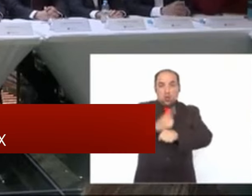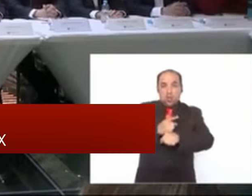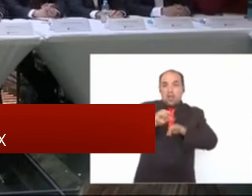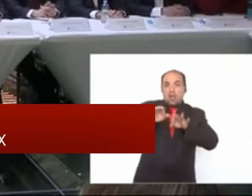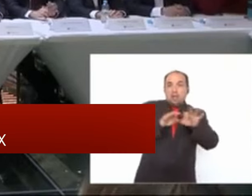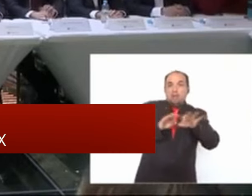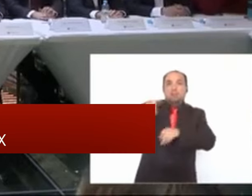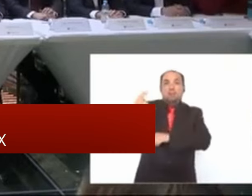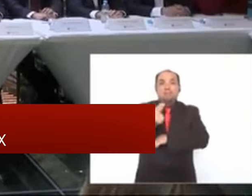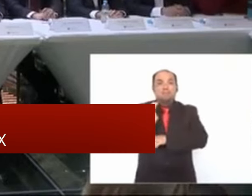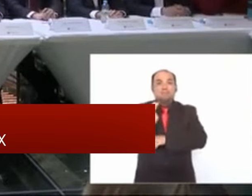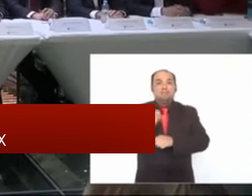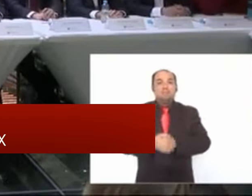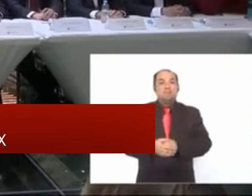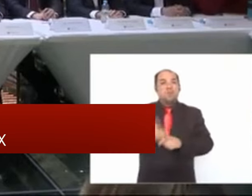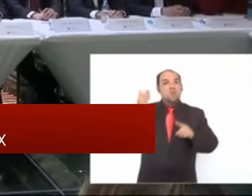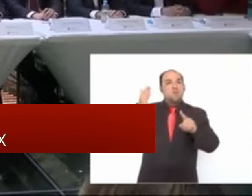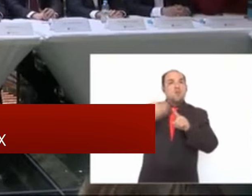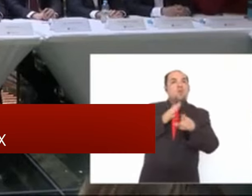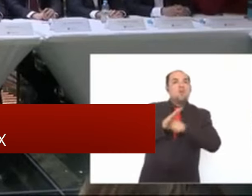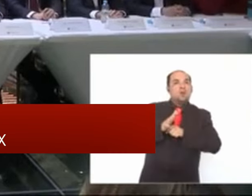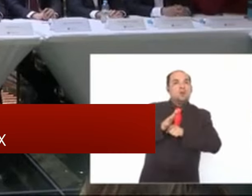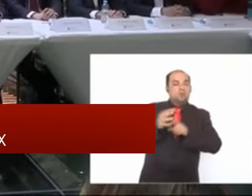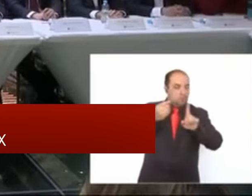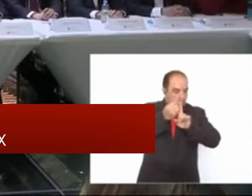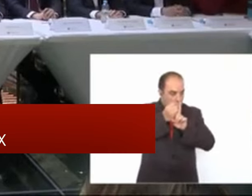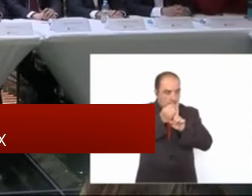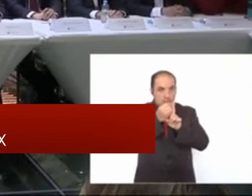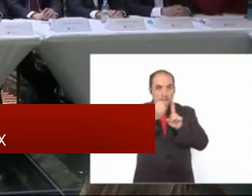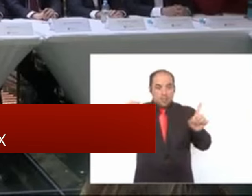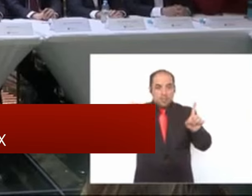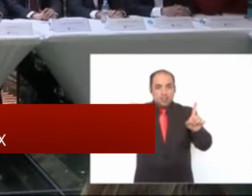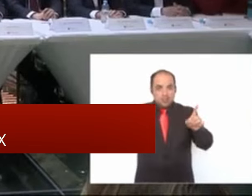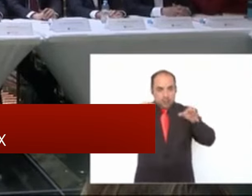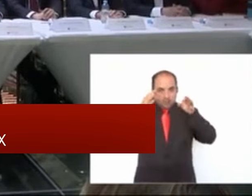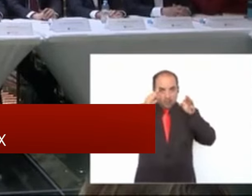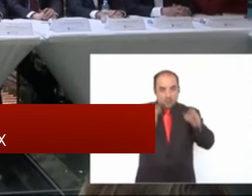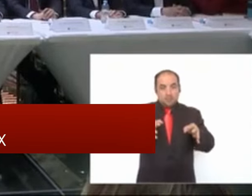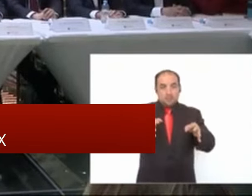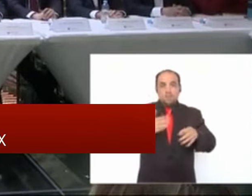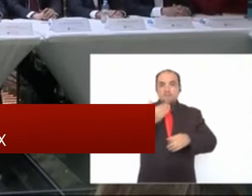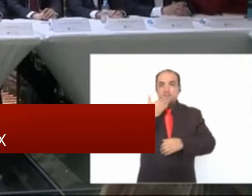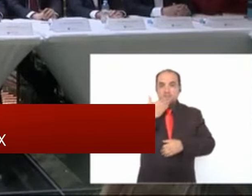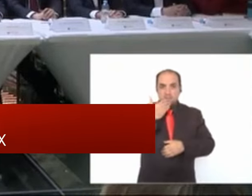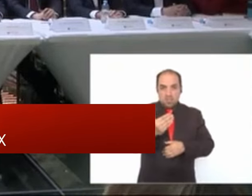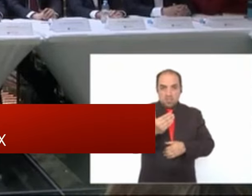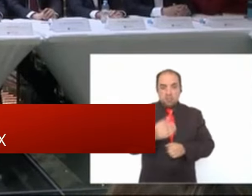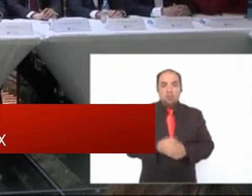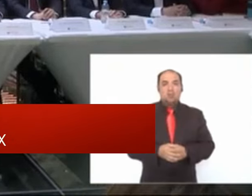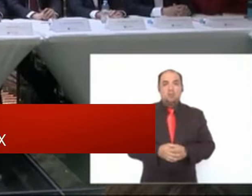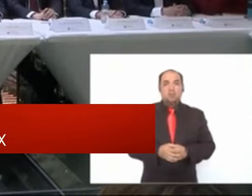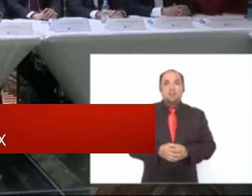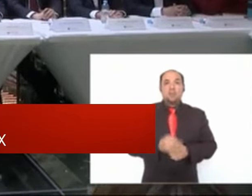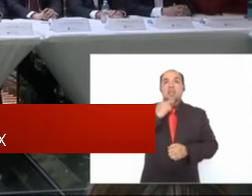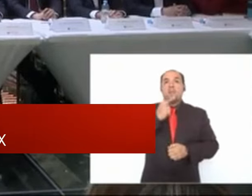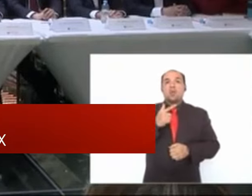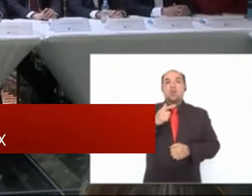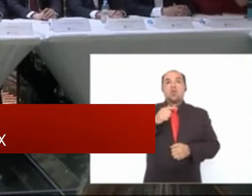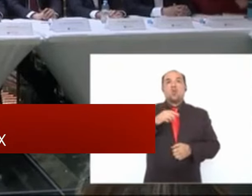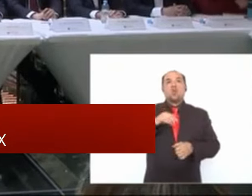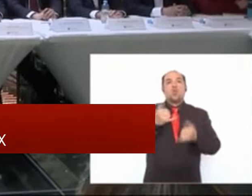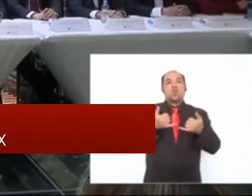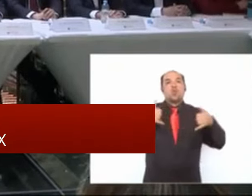acciones necesarias para organizar de la mejor manera la mejor Copa del